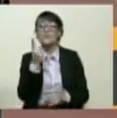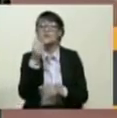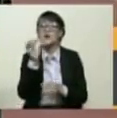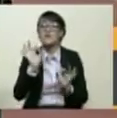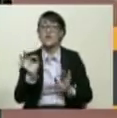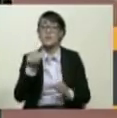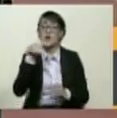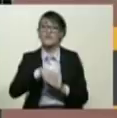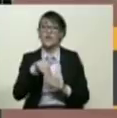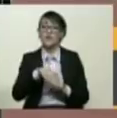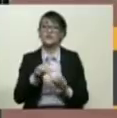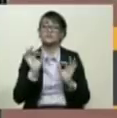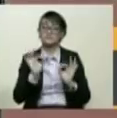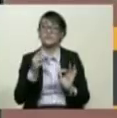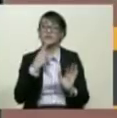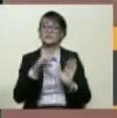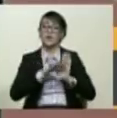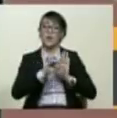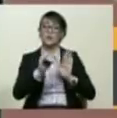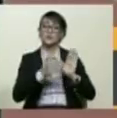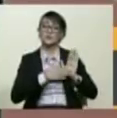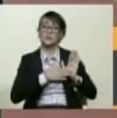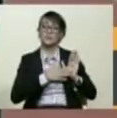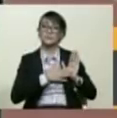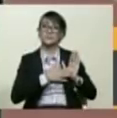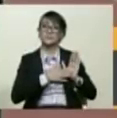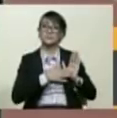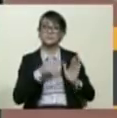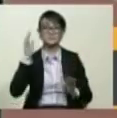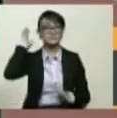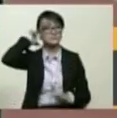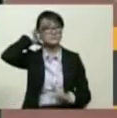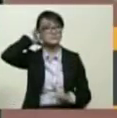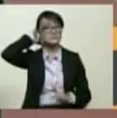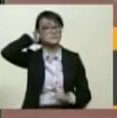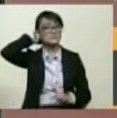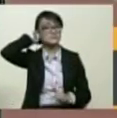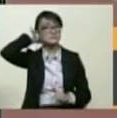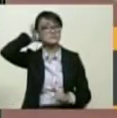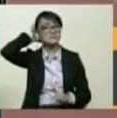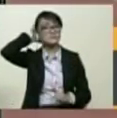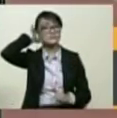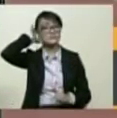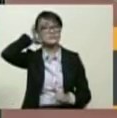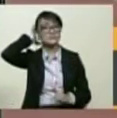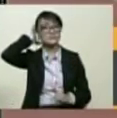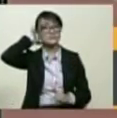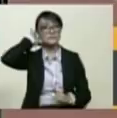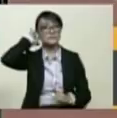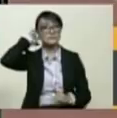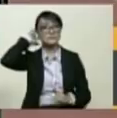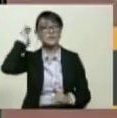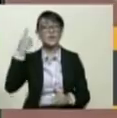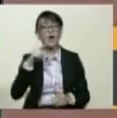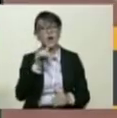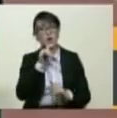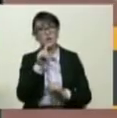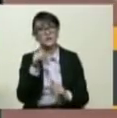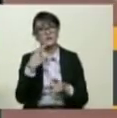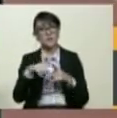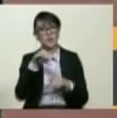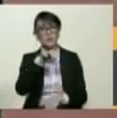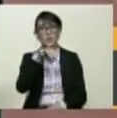establece la Constitución de la República Bolivariana de Venezuela. Nosotros tenemos noticias de sectores en el mundo